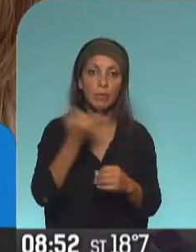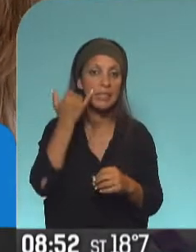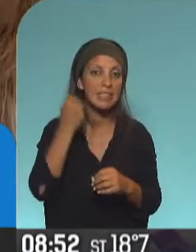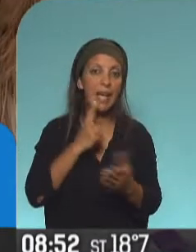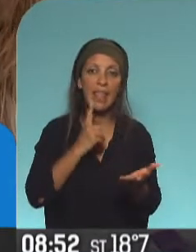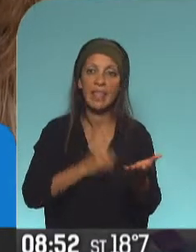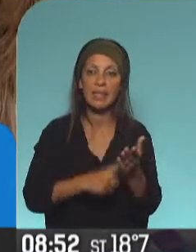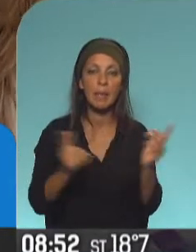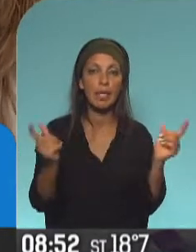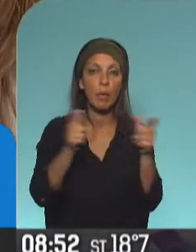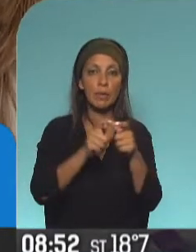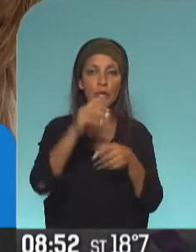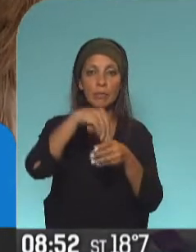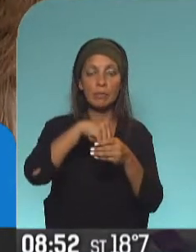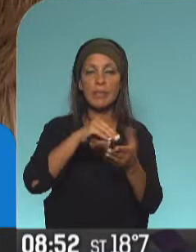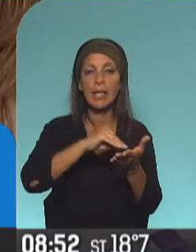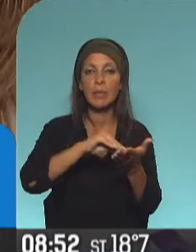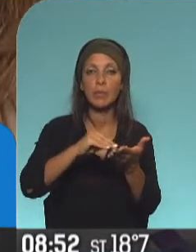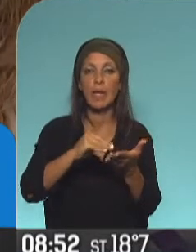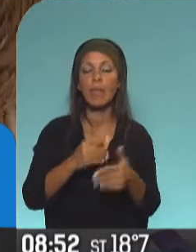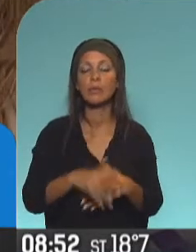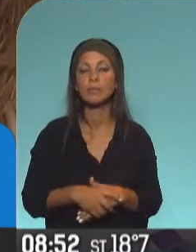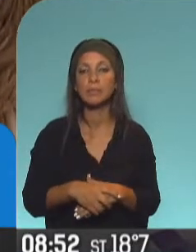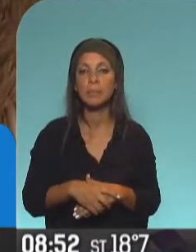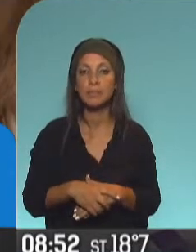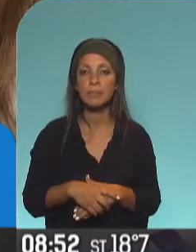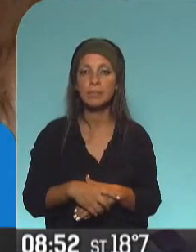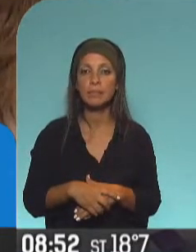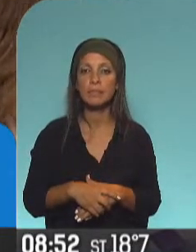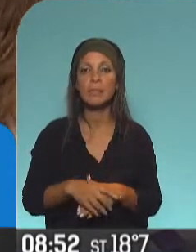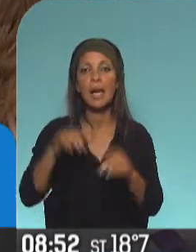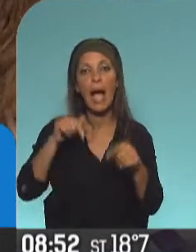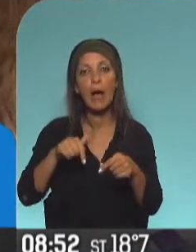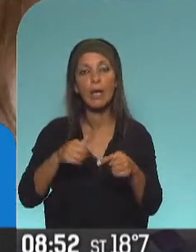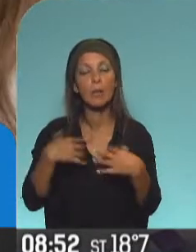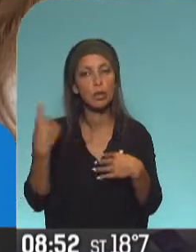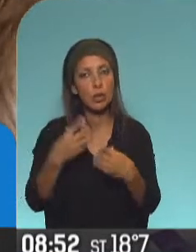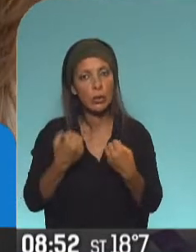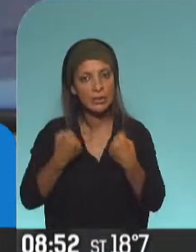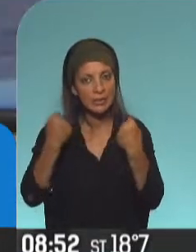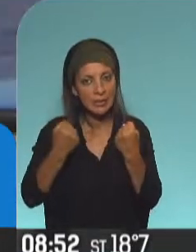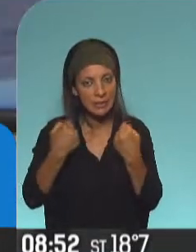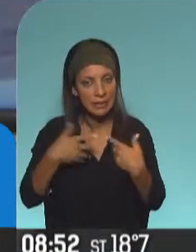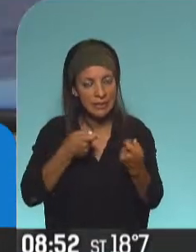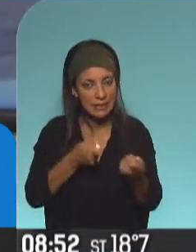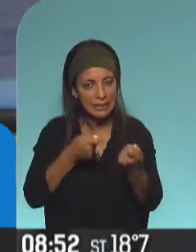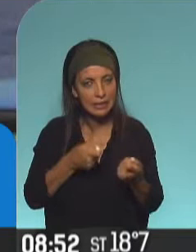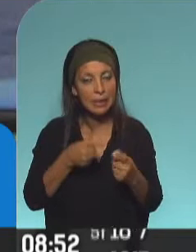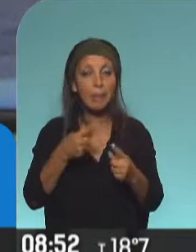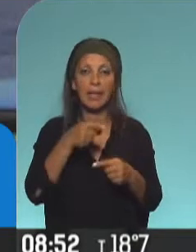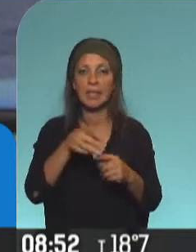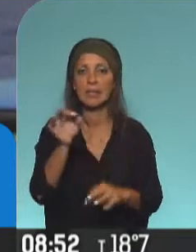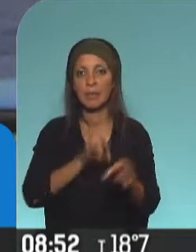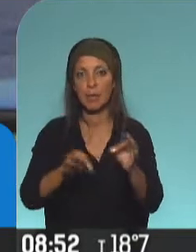de comisión en la Cámara de Diputados y Diputadas, así que ahora estamos haciendo mucha fuerza para que ese proyecto